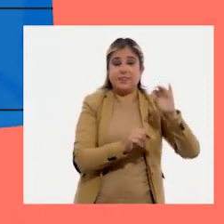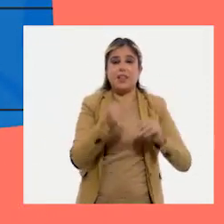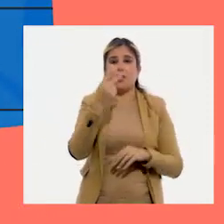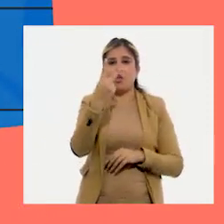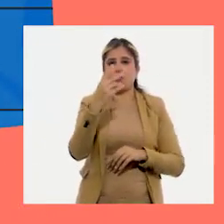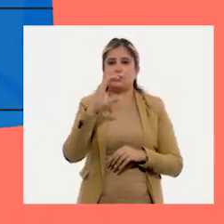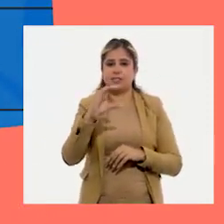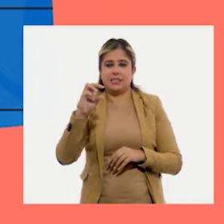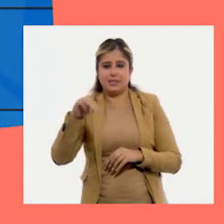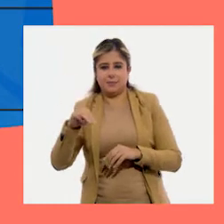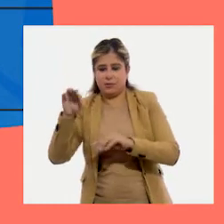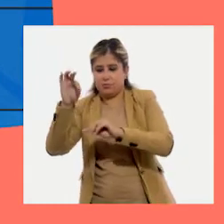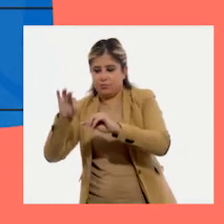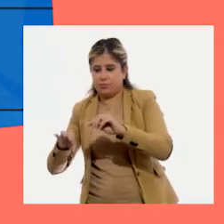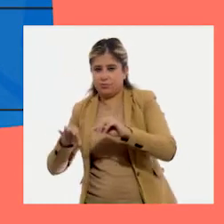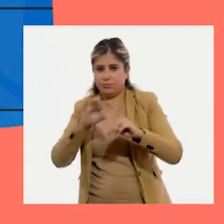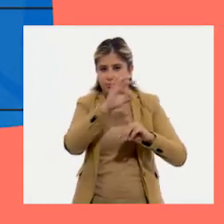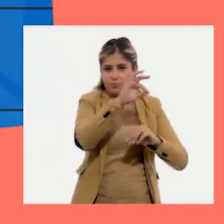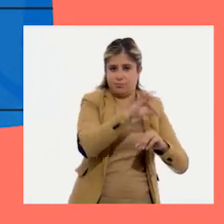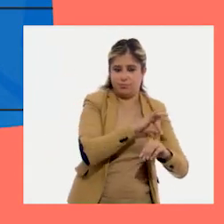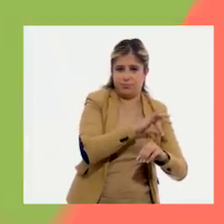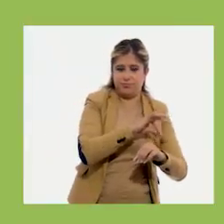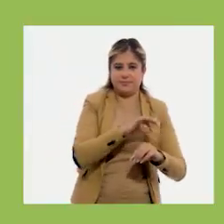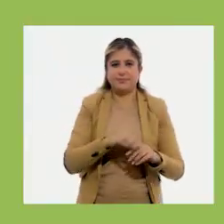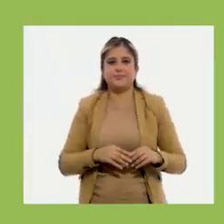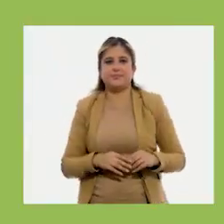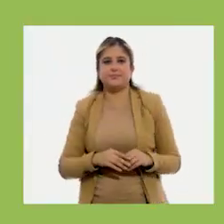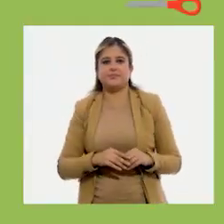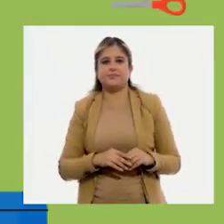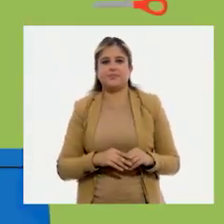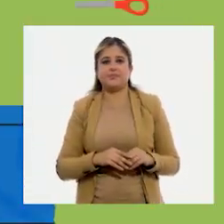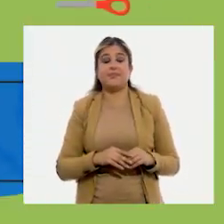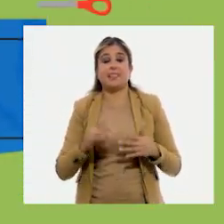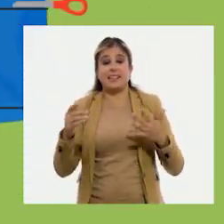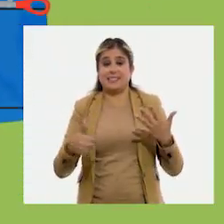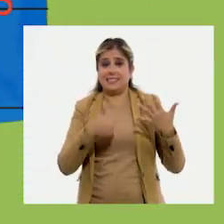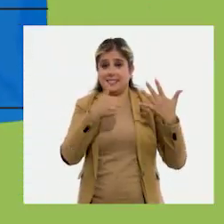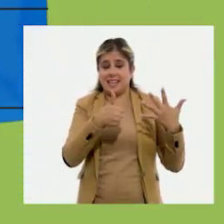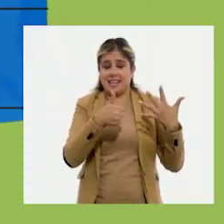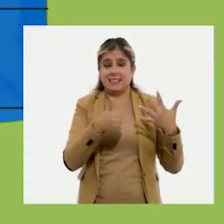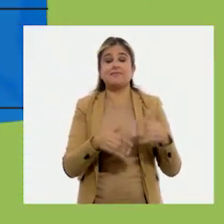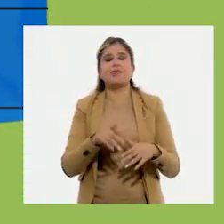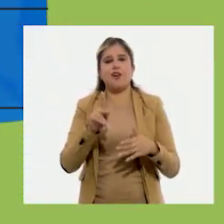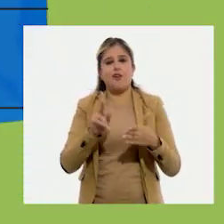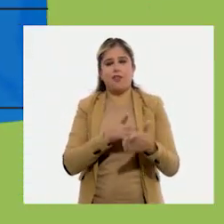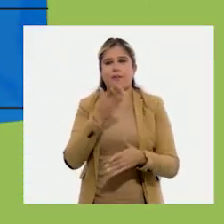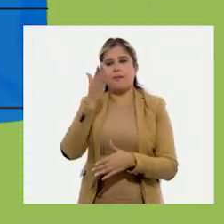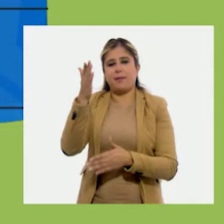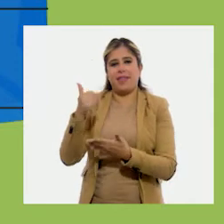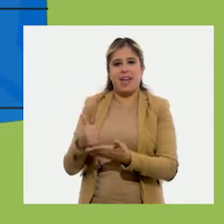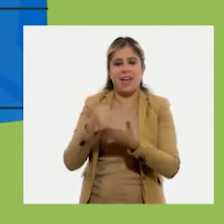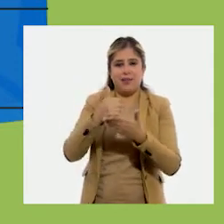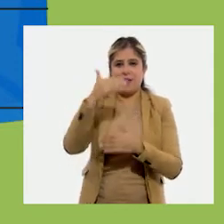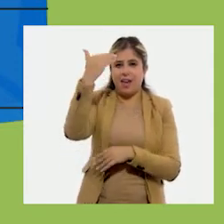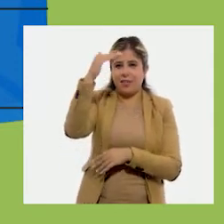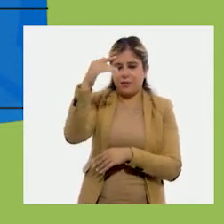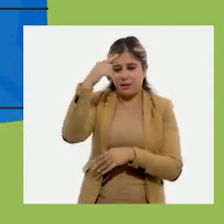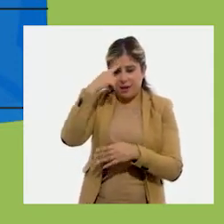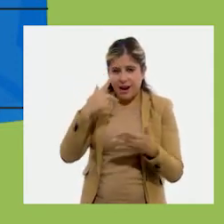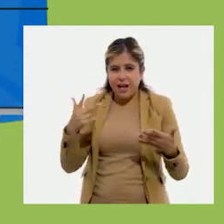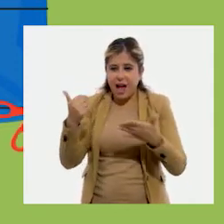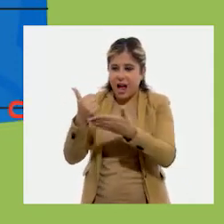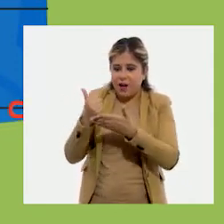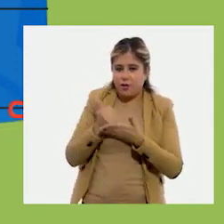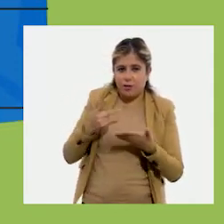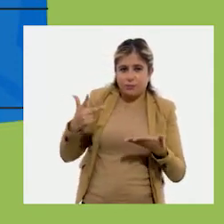2 centímetros de alto arriba y abajo. 6. Nuevamente pide ayuda a un adulto para recortar